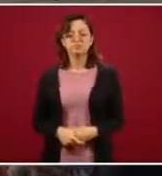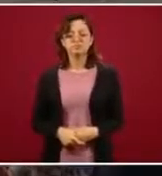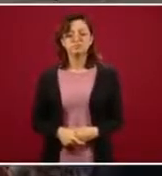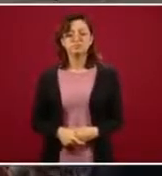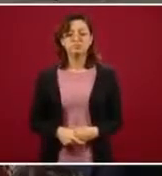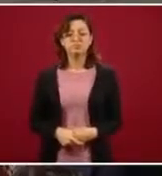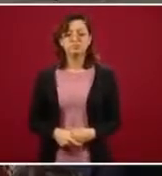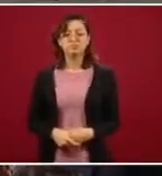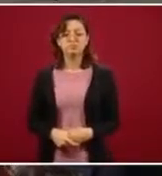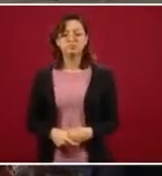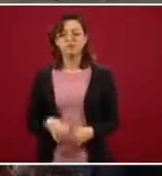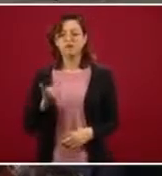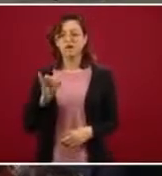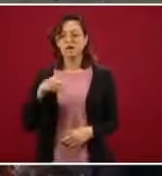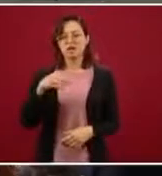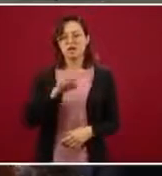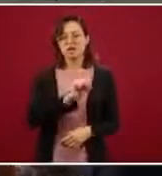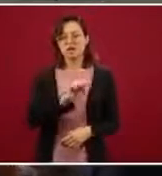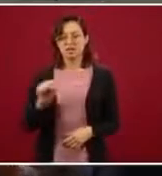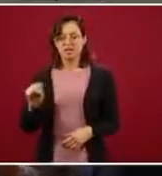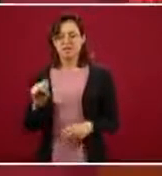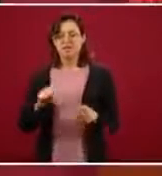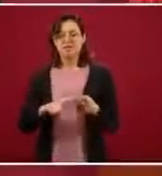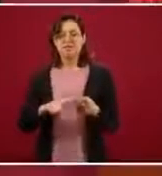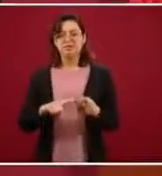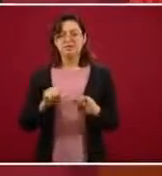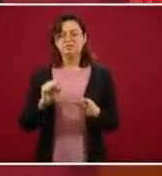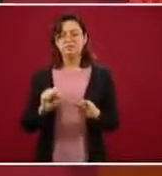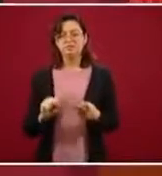El Instituto Mexicano del Seguro Social, la Secretaría del Trabajo